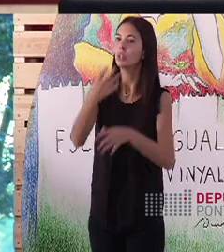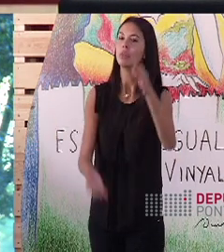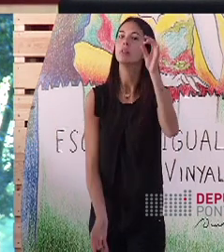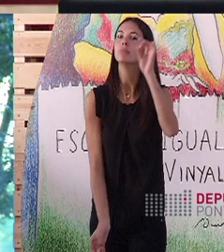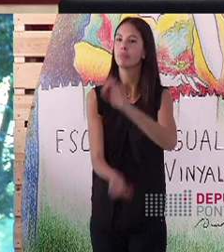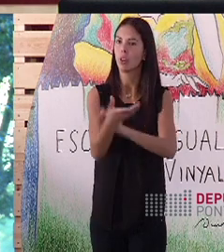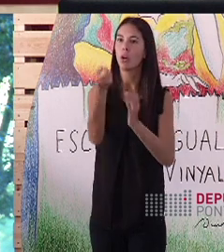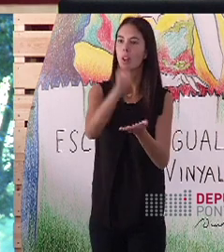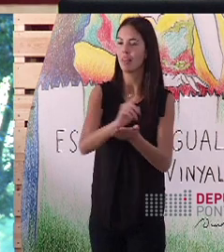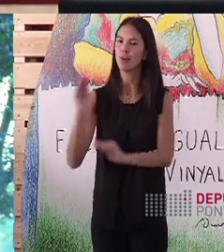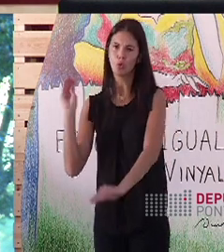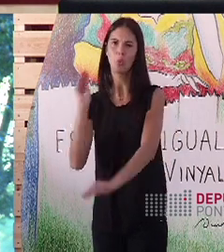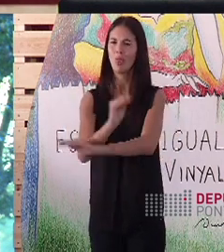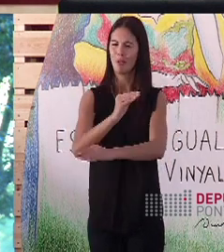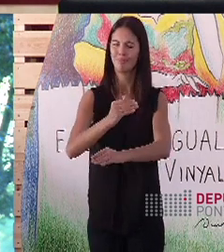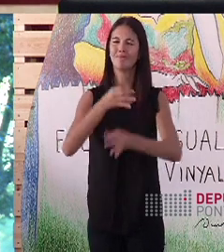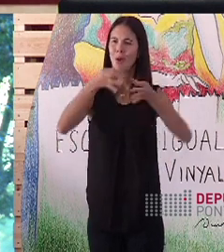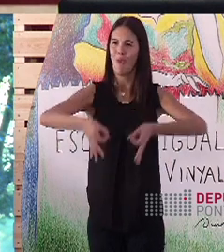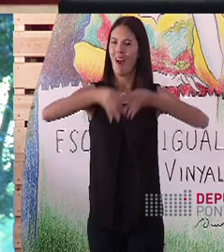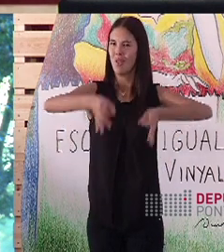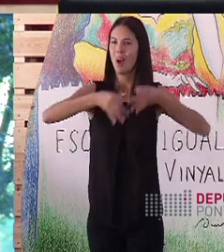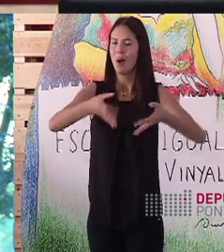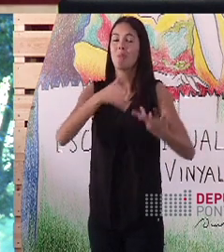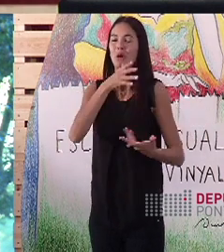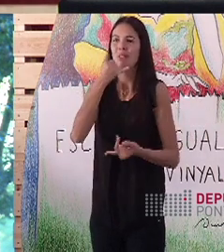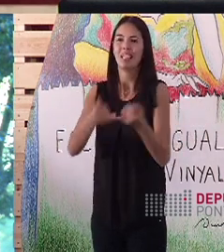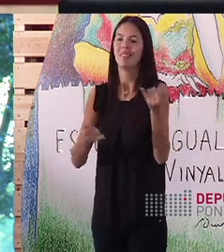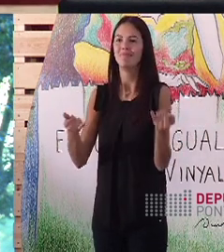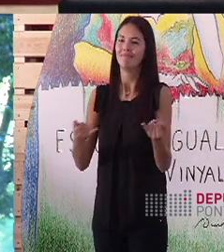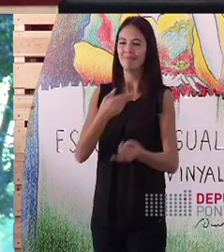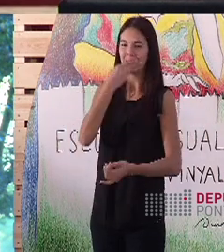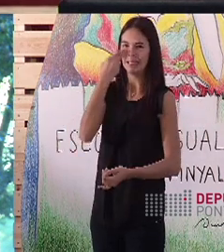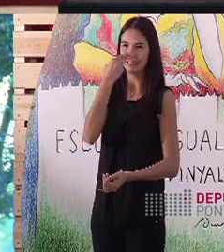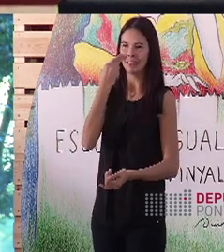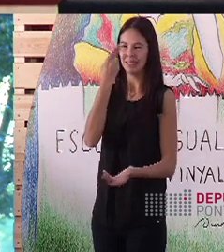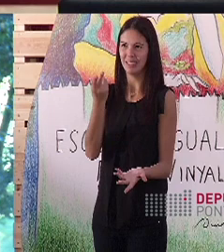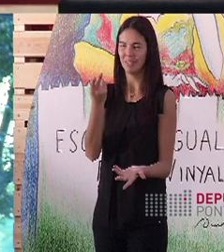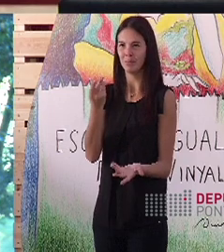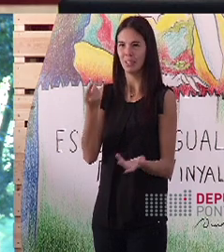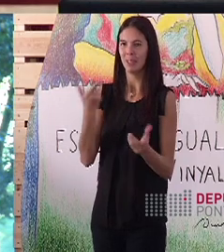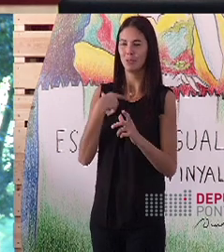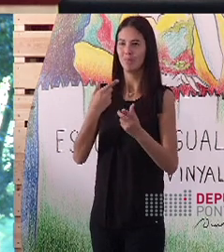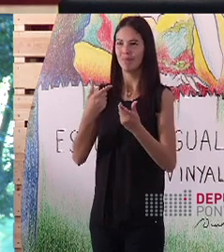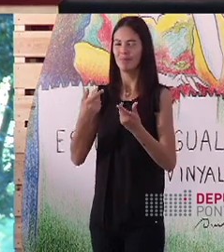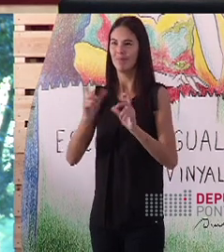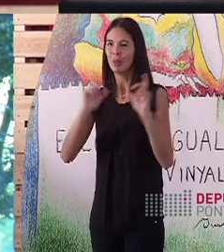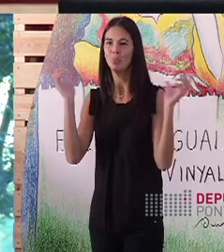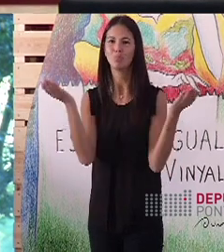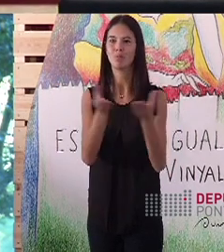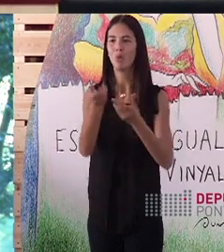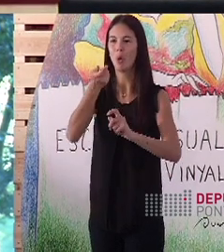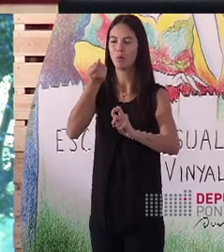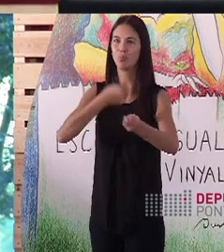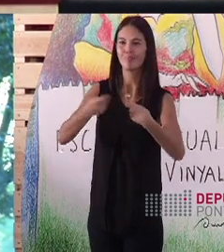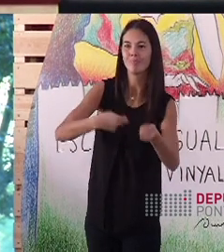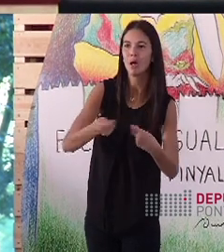recibiendo subvenciones. De modo que los intereses que forman parte de este lobby proxeneta son muchos. Y